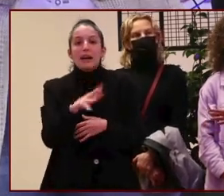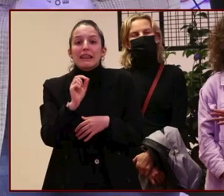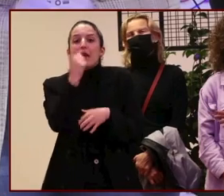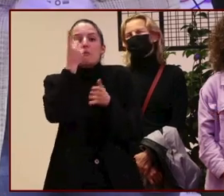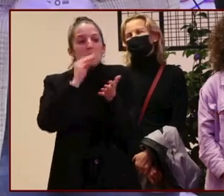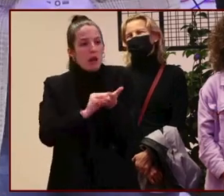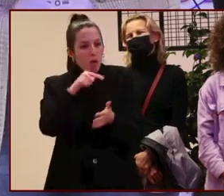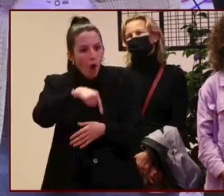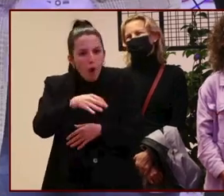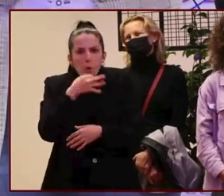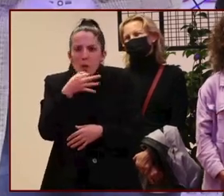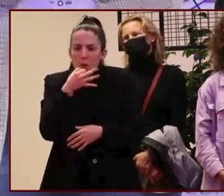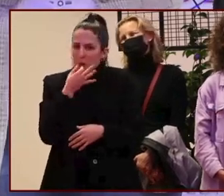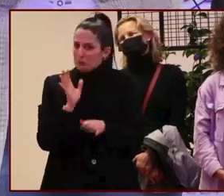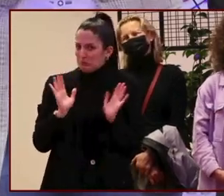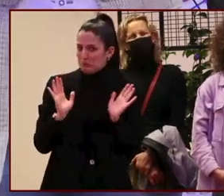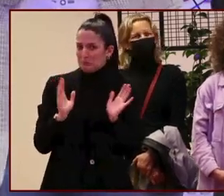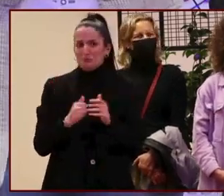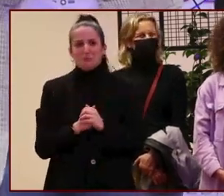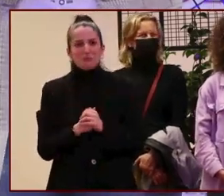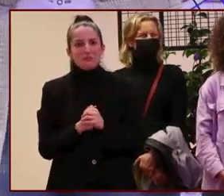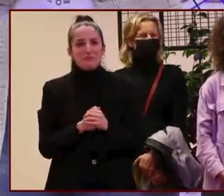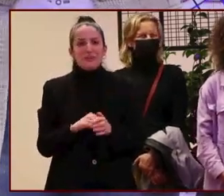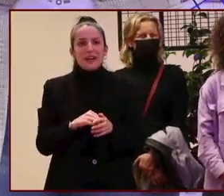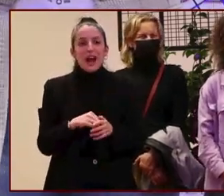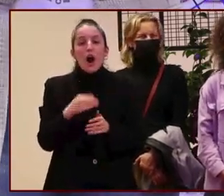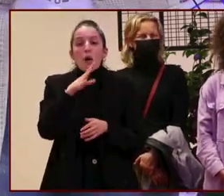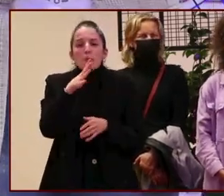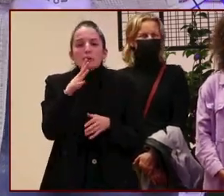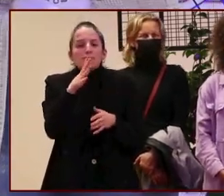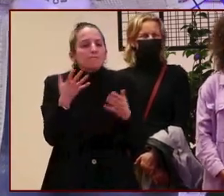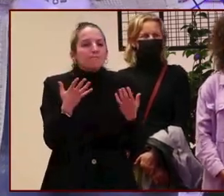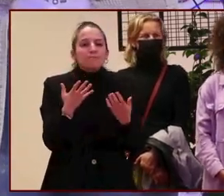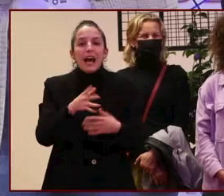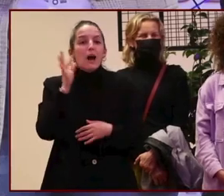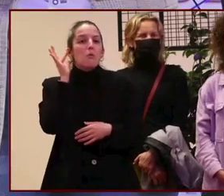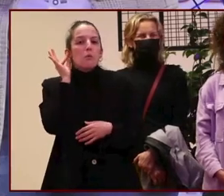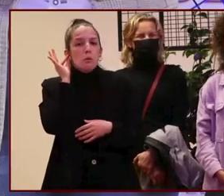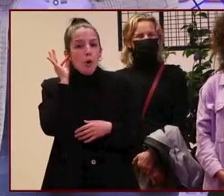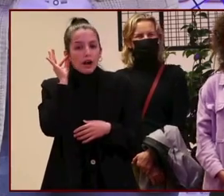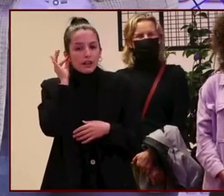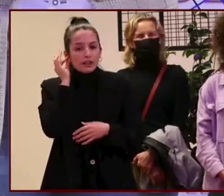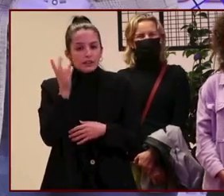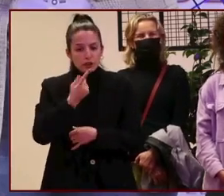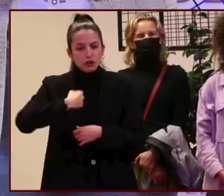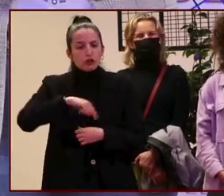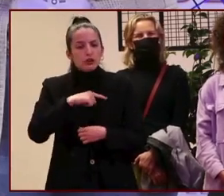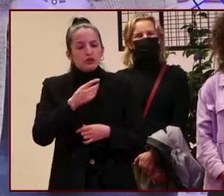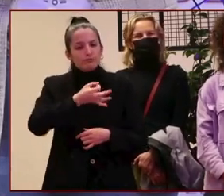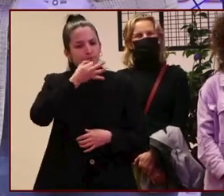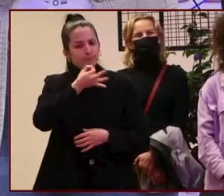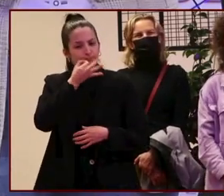público cualquiera diría porque las mujeres también somos grandes contadoras